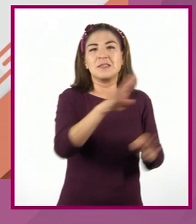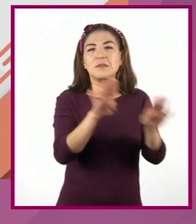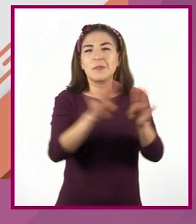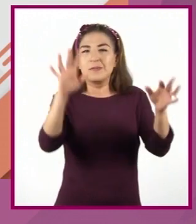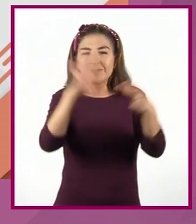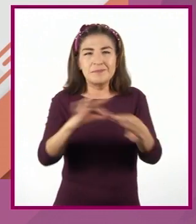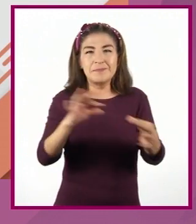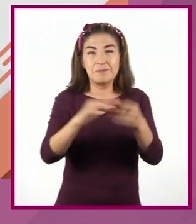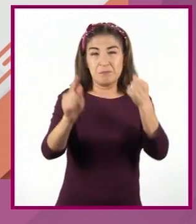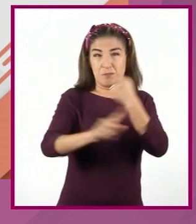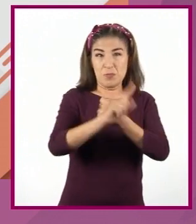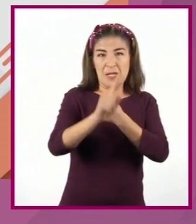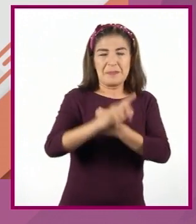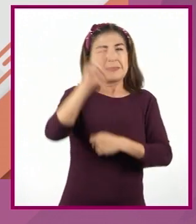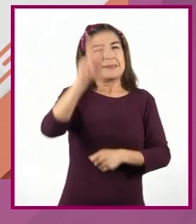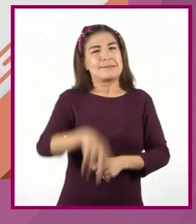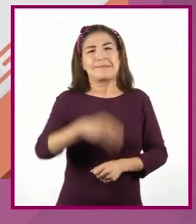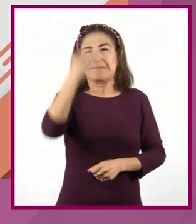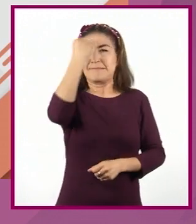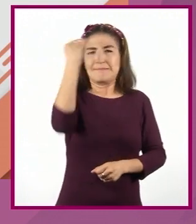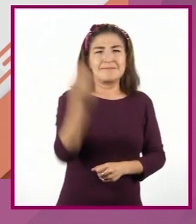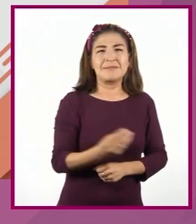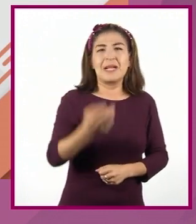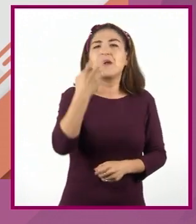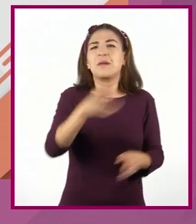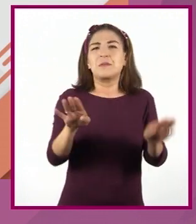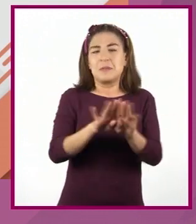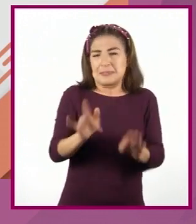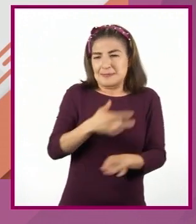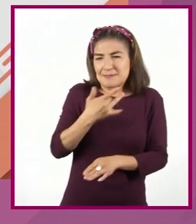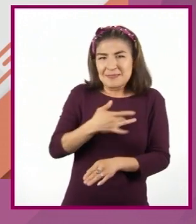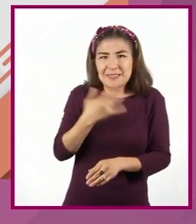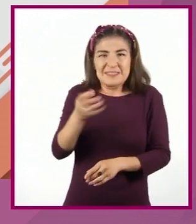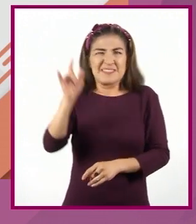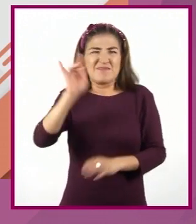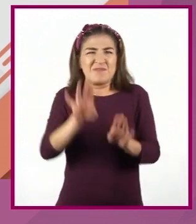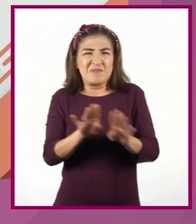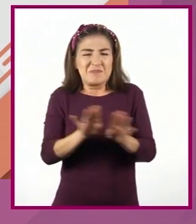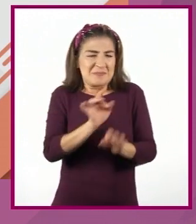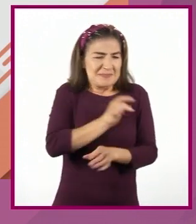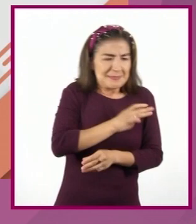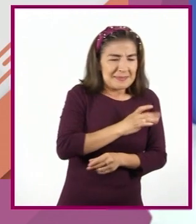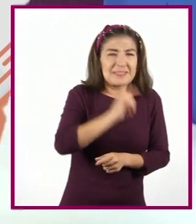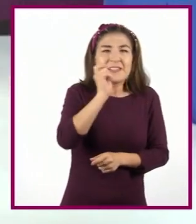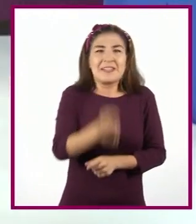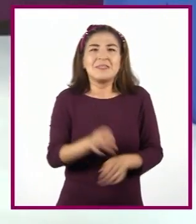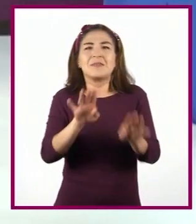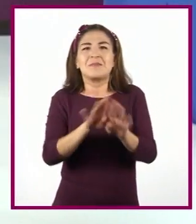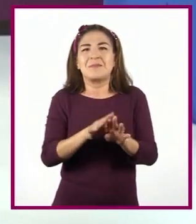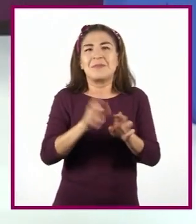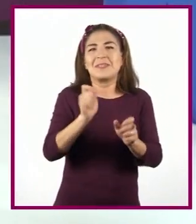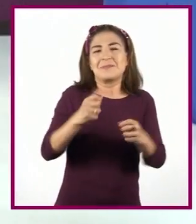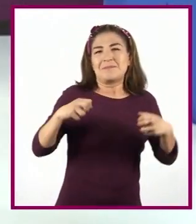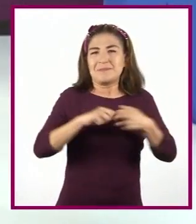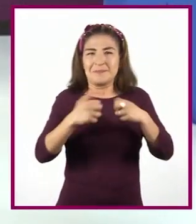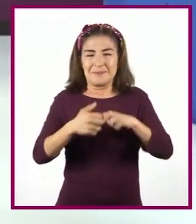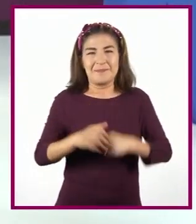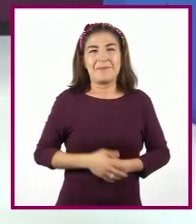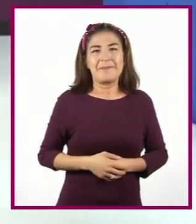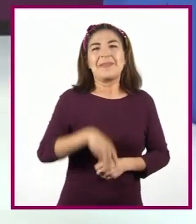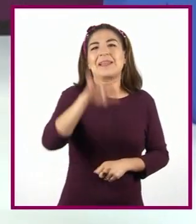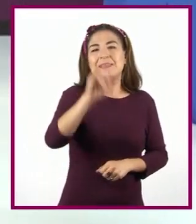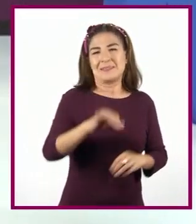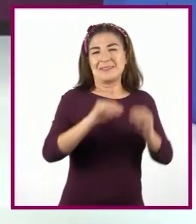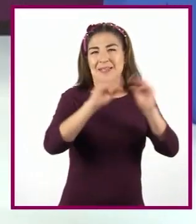la situación es terrible, y uno siente ese terror, enojo y desesperanza de Pritchard. Claro, así es como